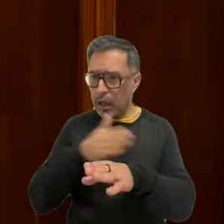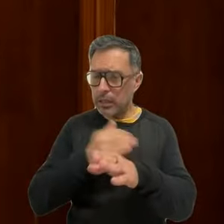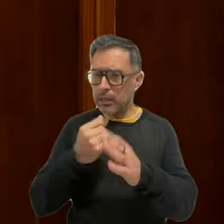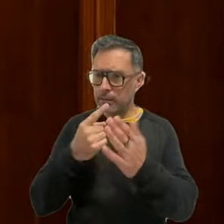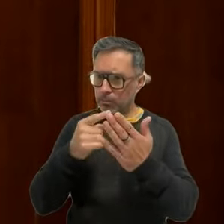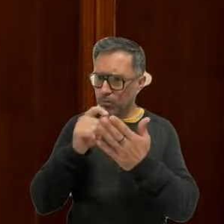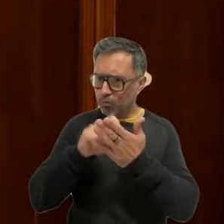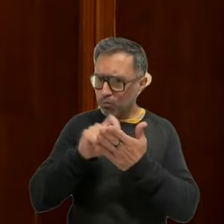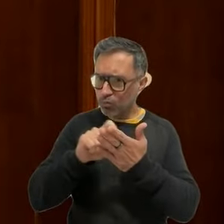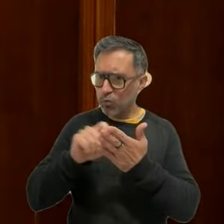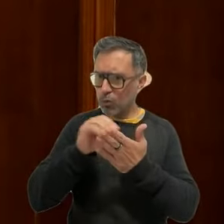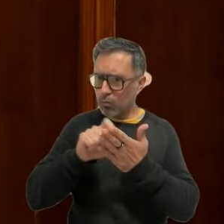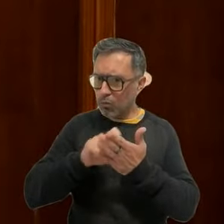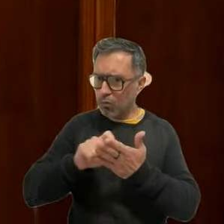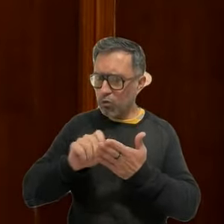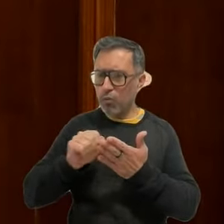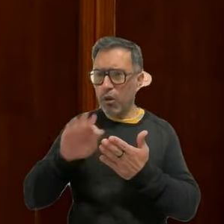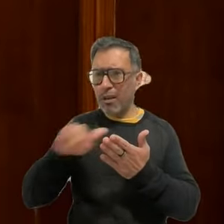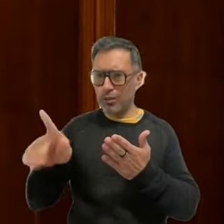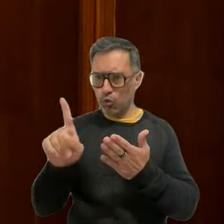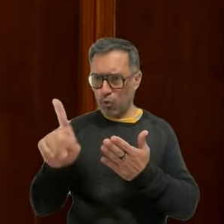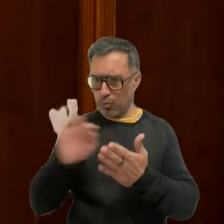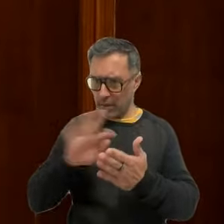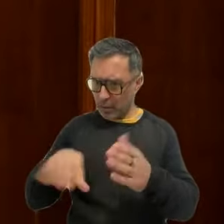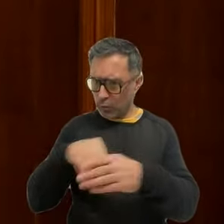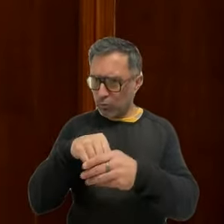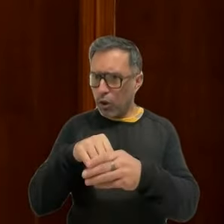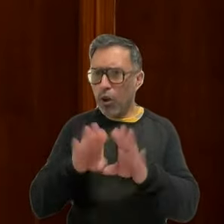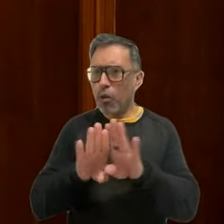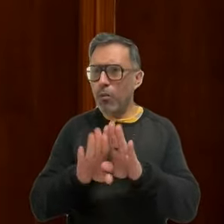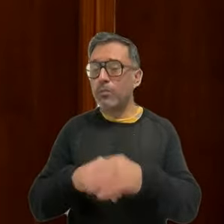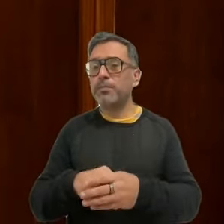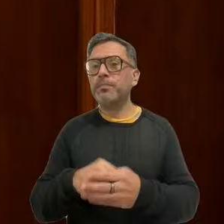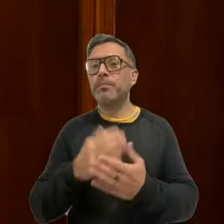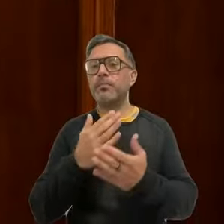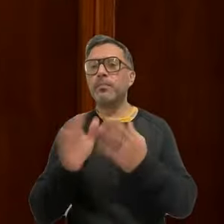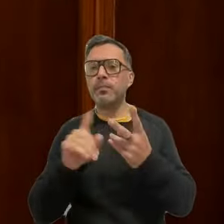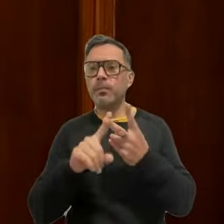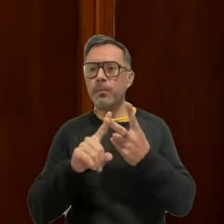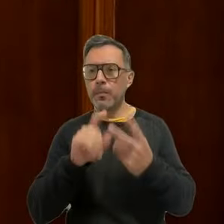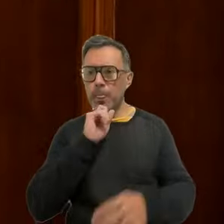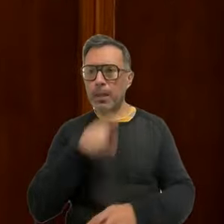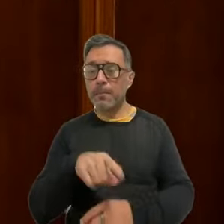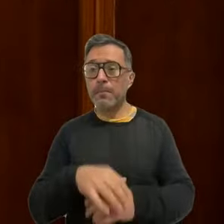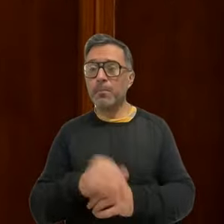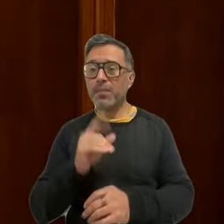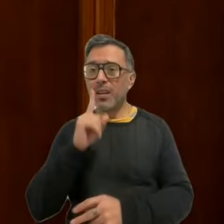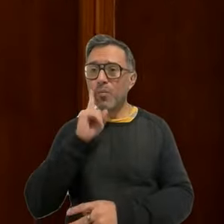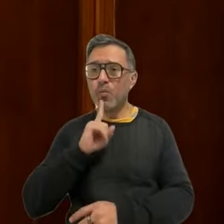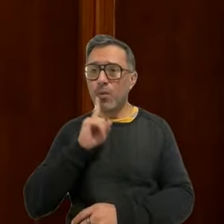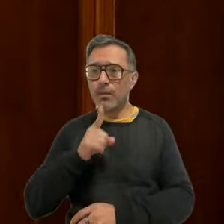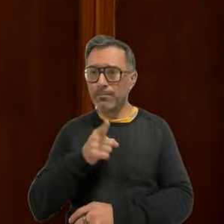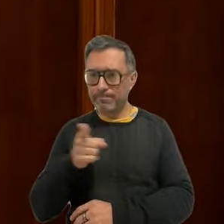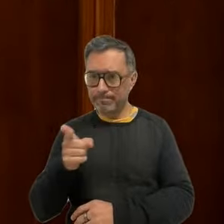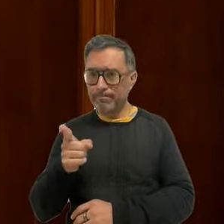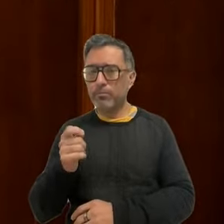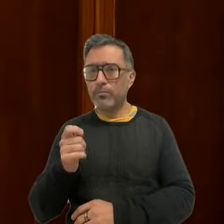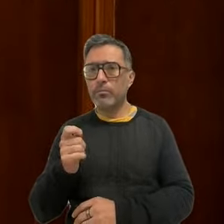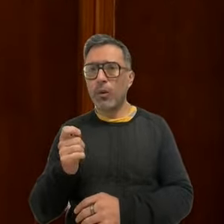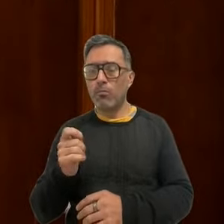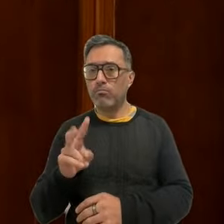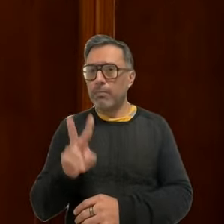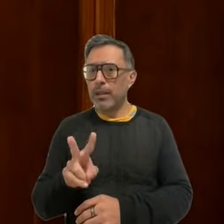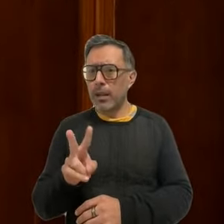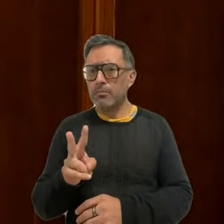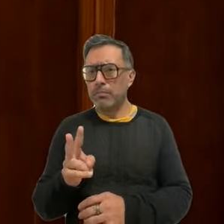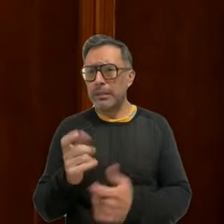además Qué medidas se están tomando para corregir casos en los que las beneficiarias no cumplen con los niveles de necesidad